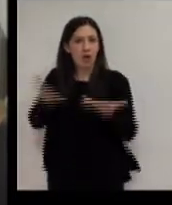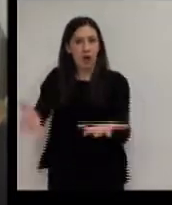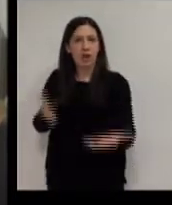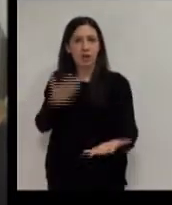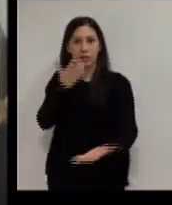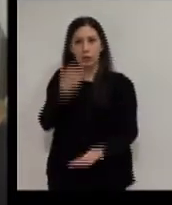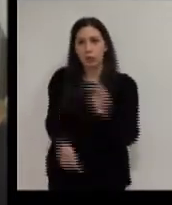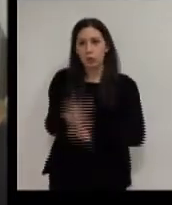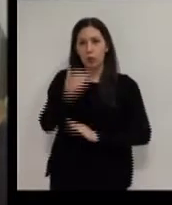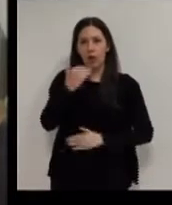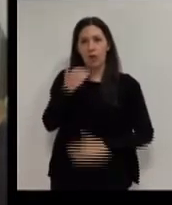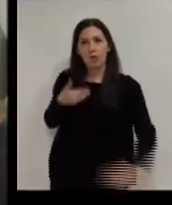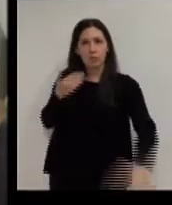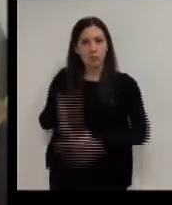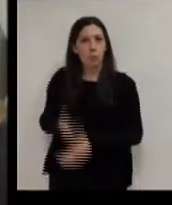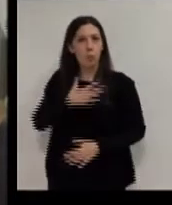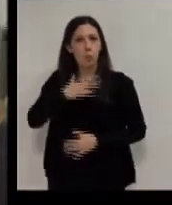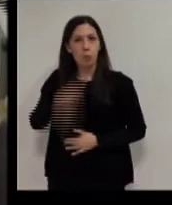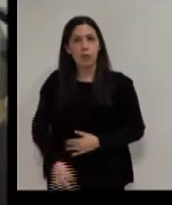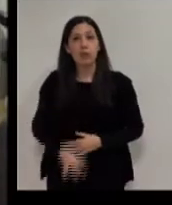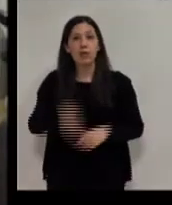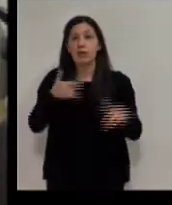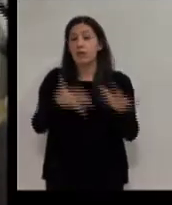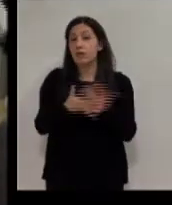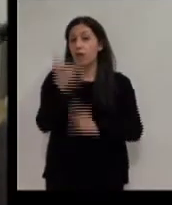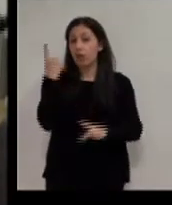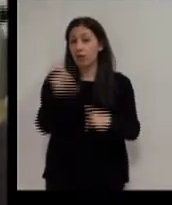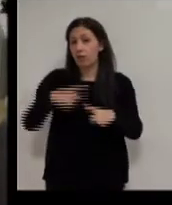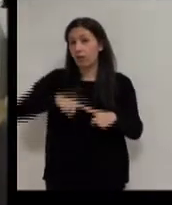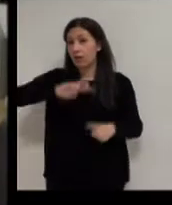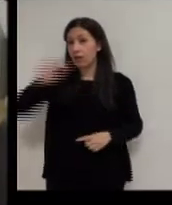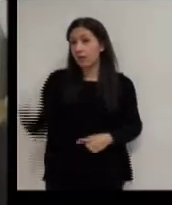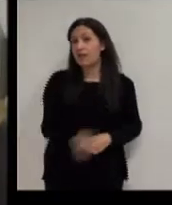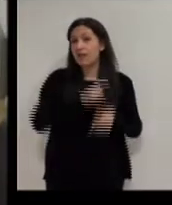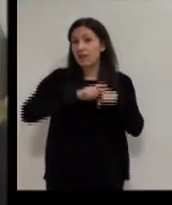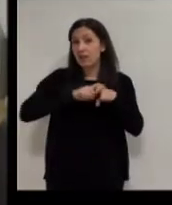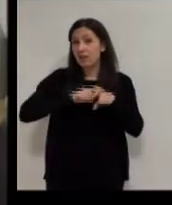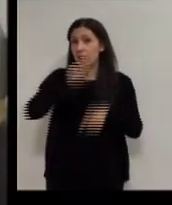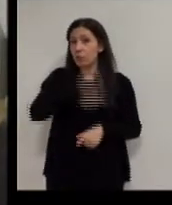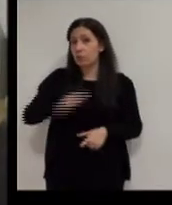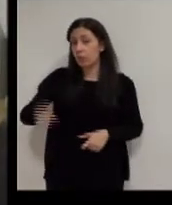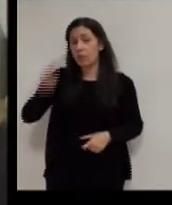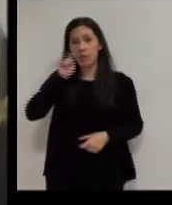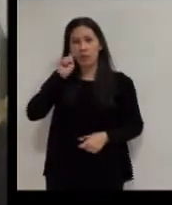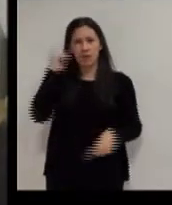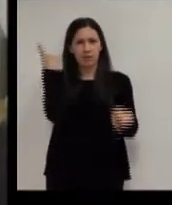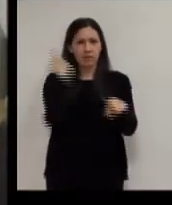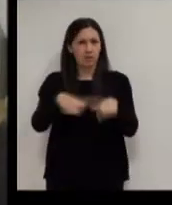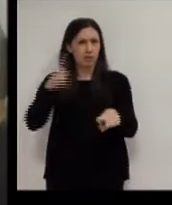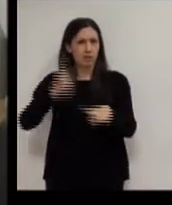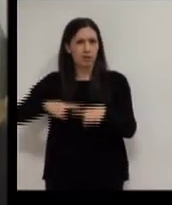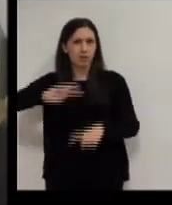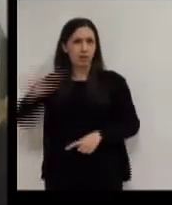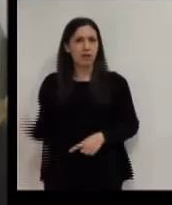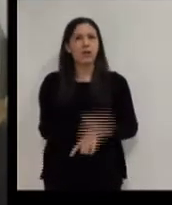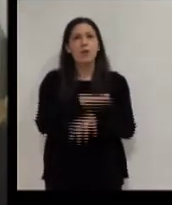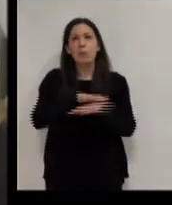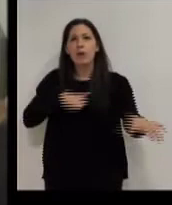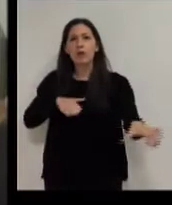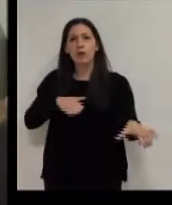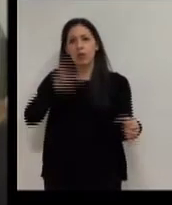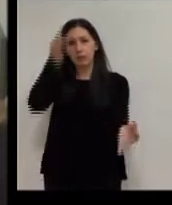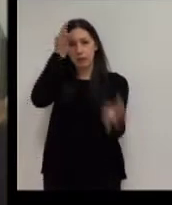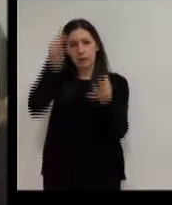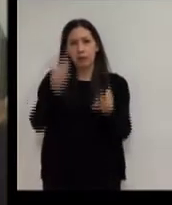acudir. Es decir, es una heterogeneidad de turistas que muchos de ellos tienen unos